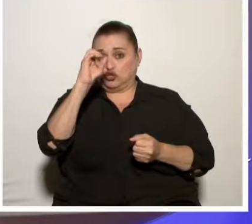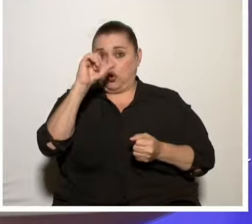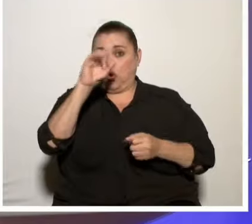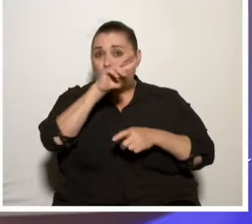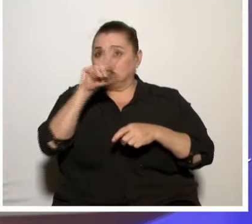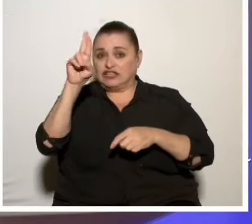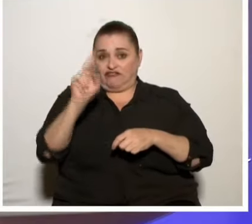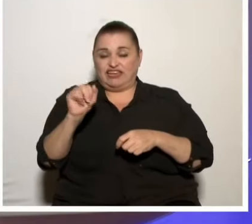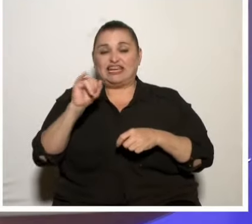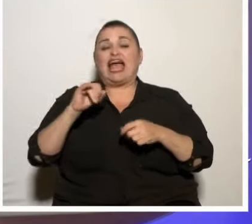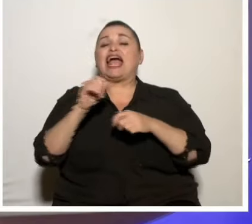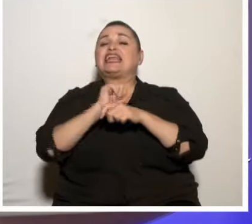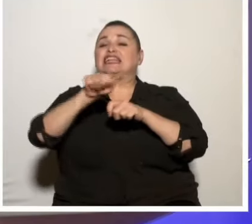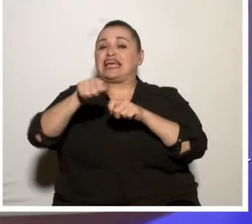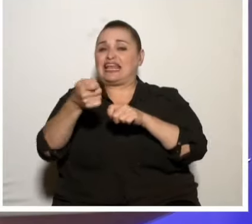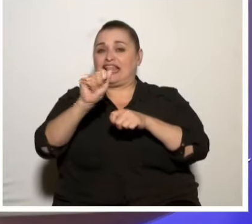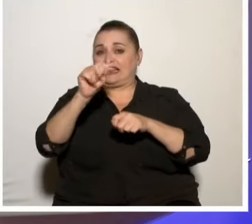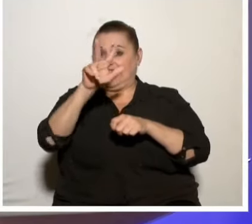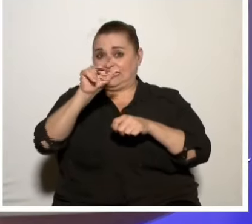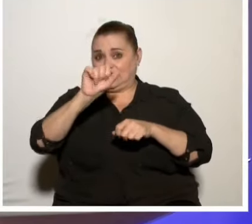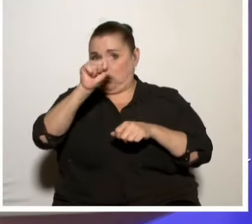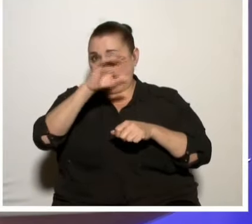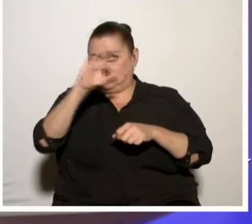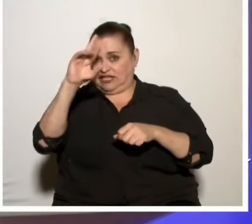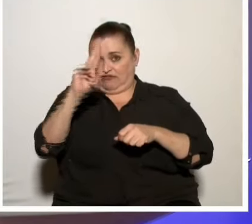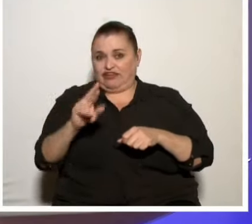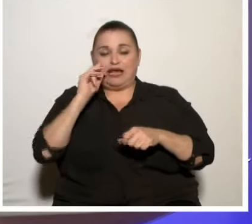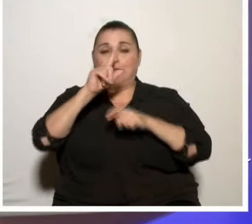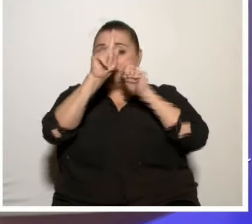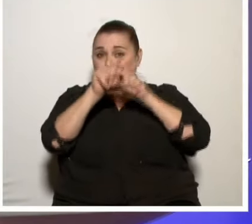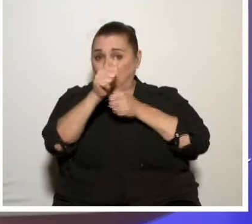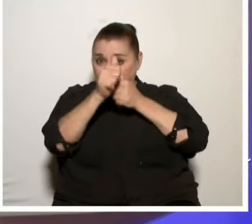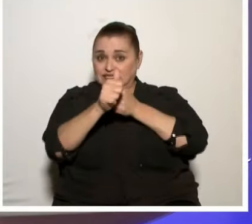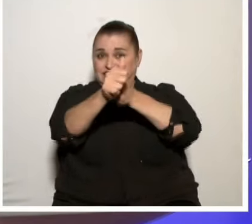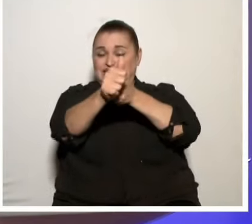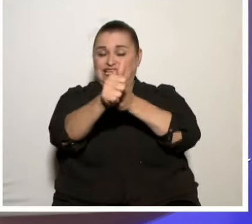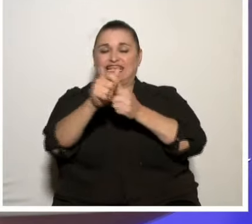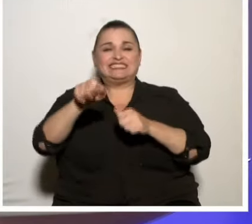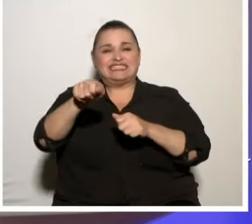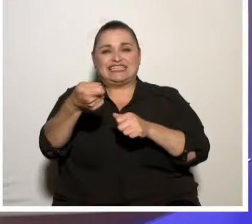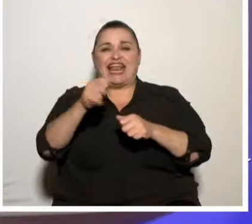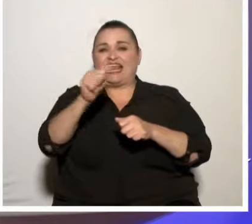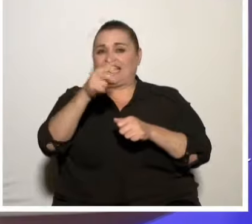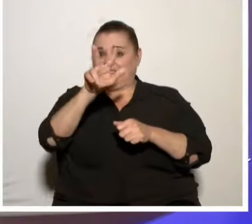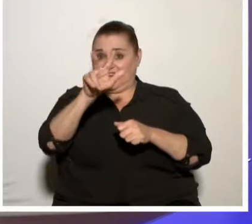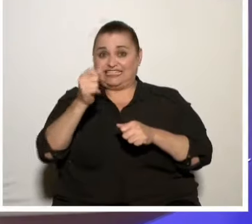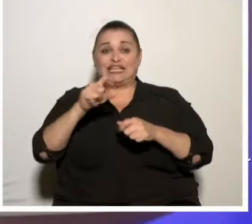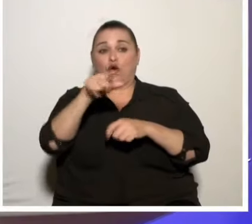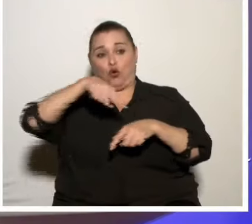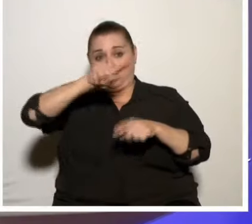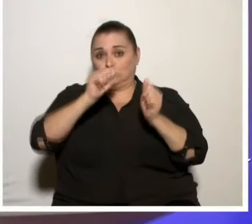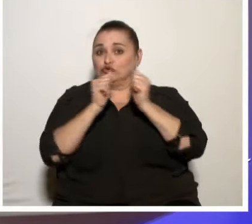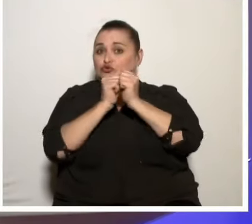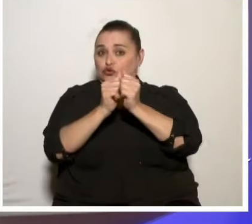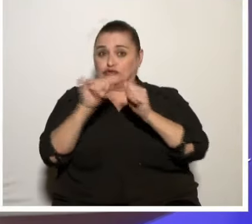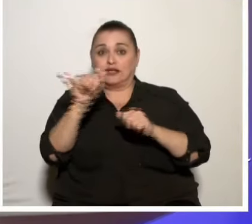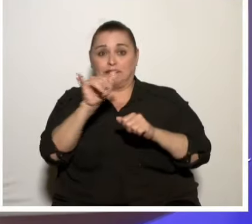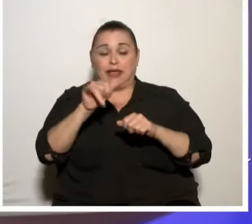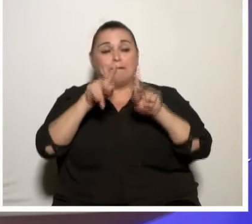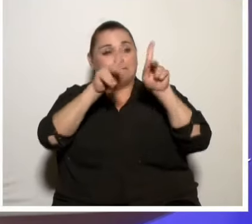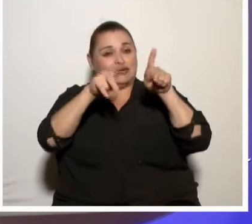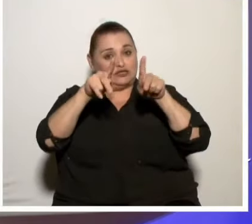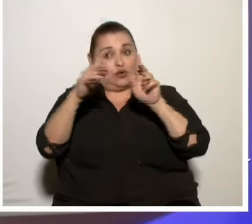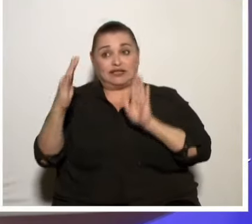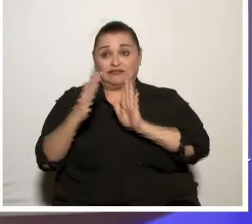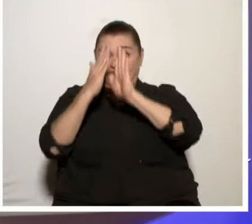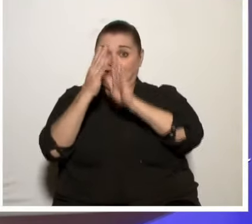Costa Rica Medios. Para las personas que nos siguen a través de la señal de Canal 13, qué bueno que están con nosotros también, pero quienes no están